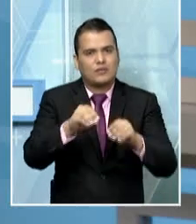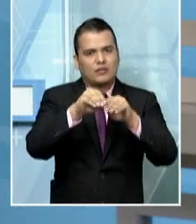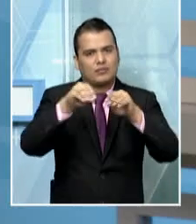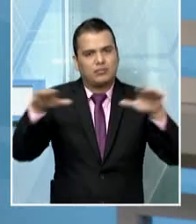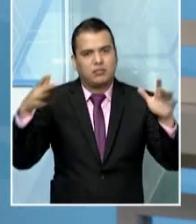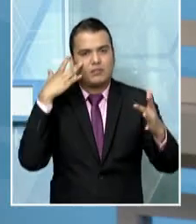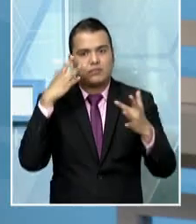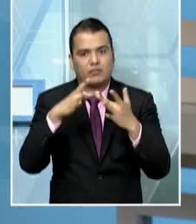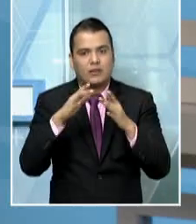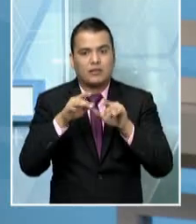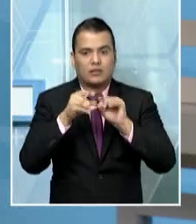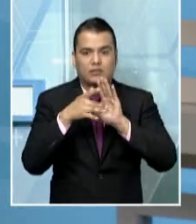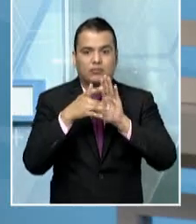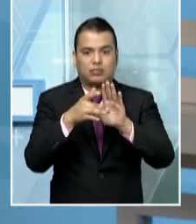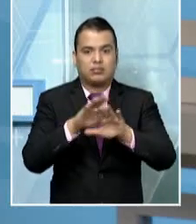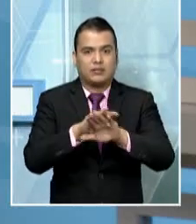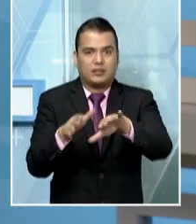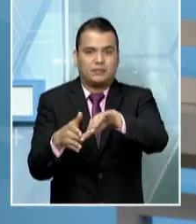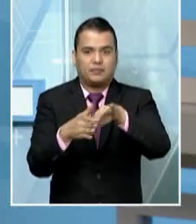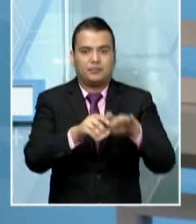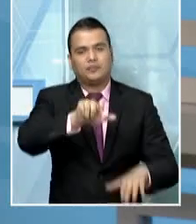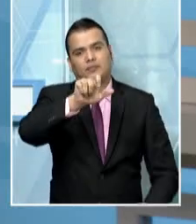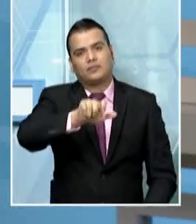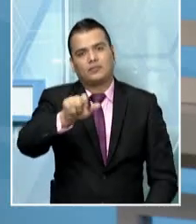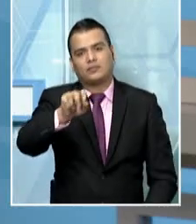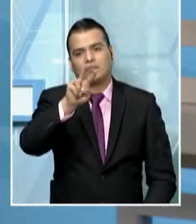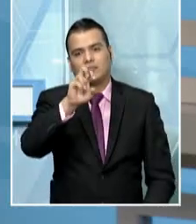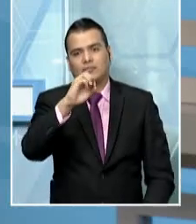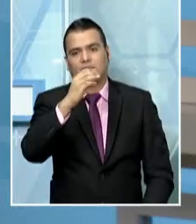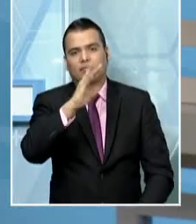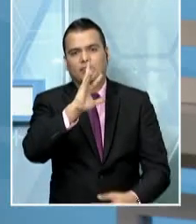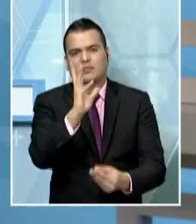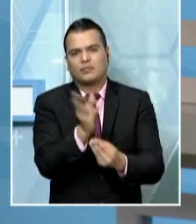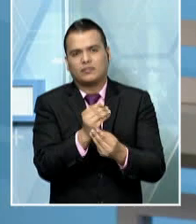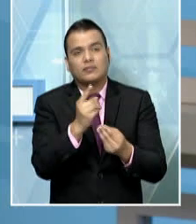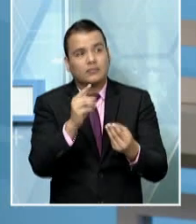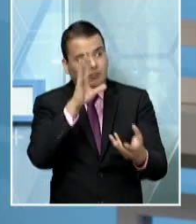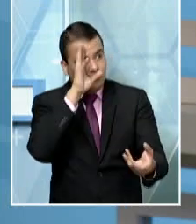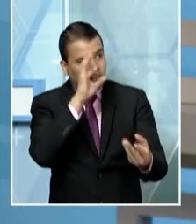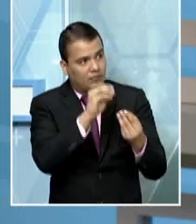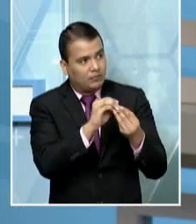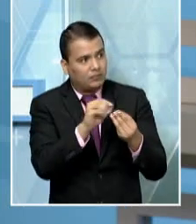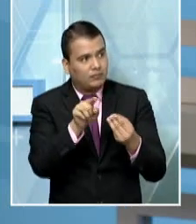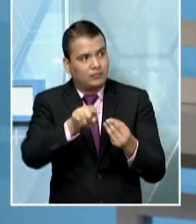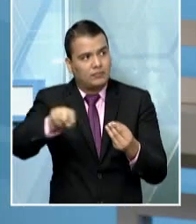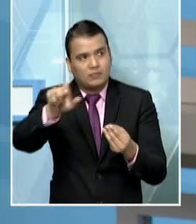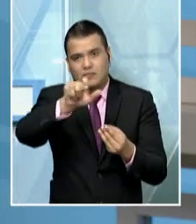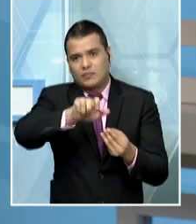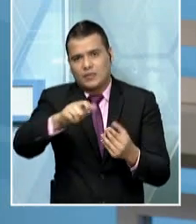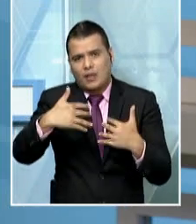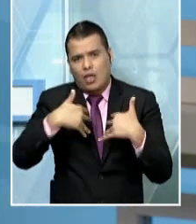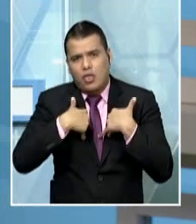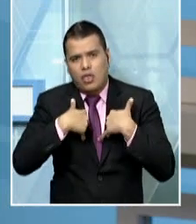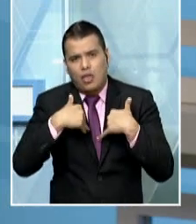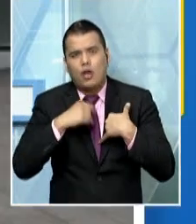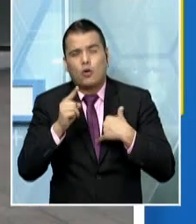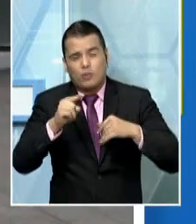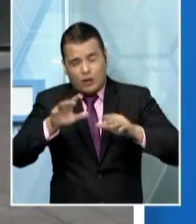Y esta es una buena iniciativa. Más de 70 artistas se unieron para ayudar a los damnificados que ha dejado la ola invernal en